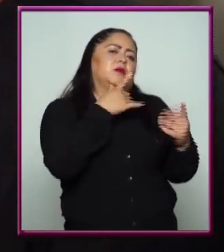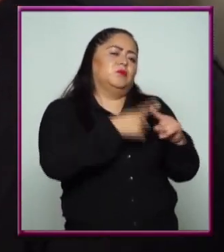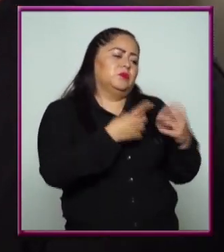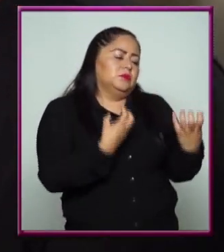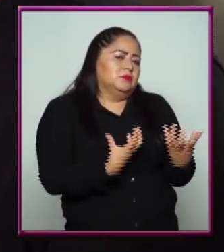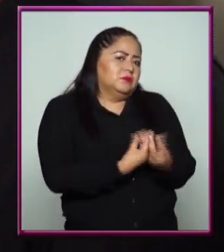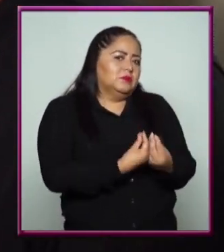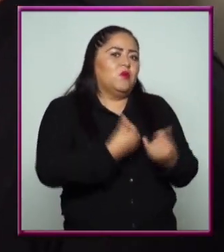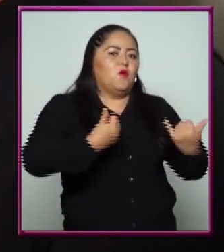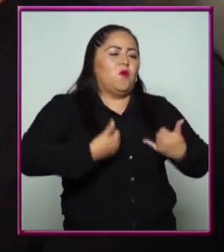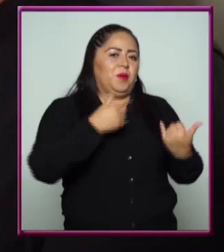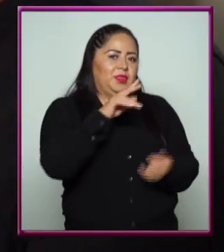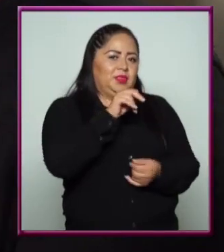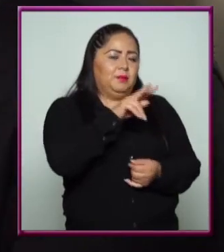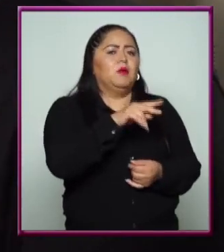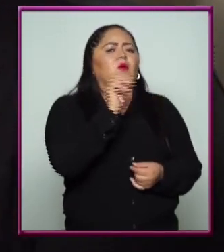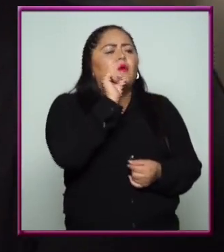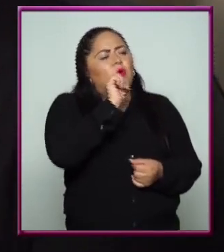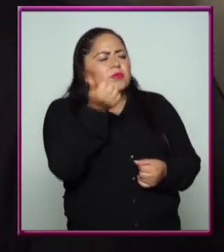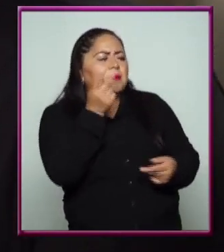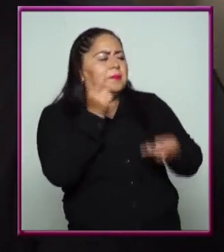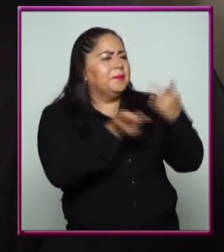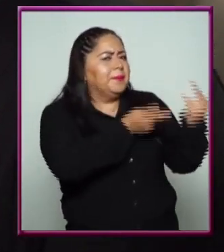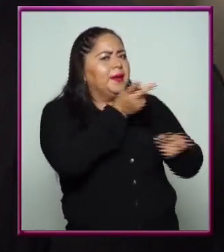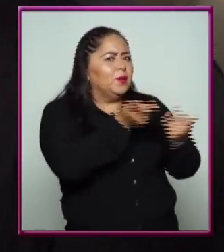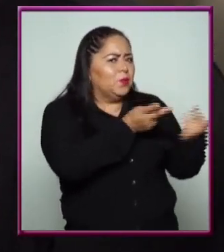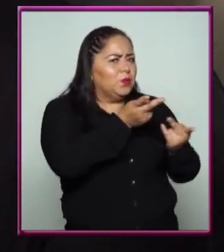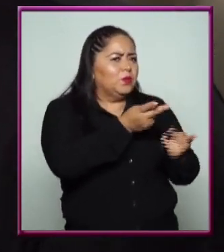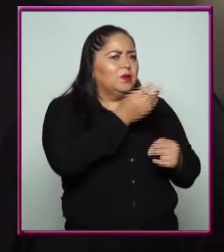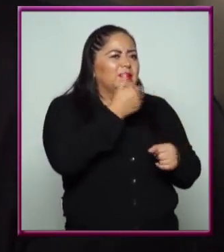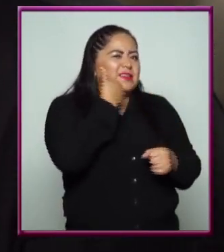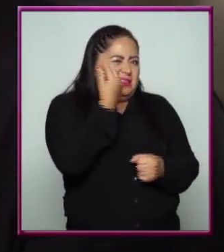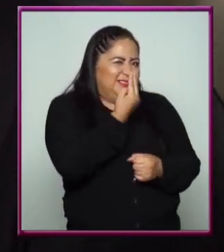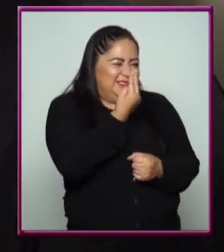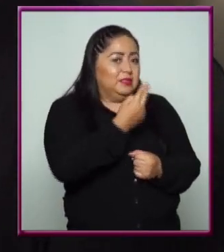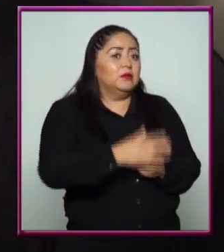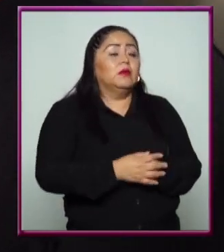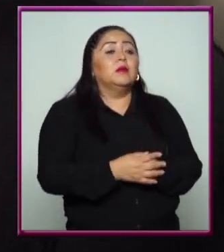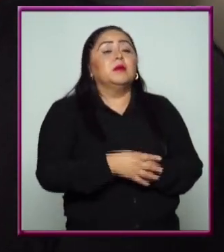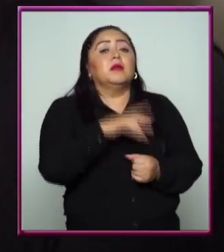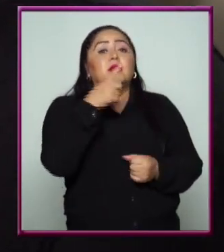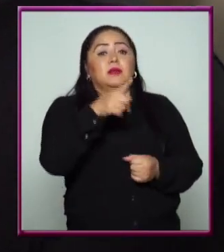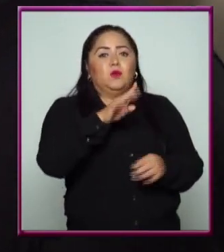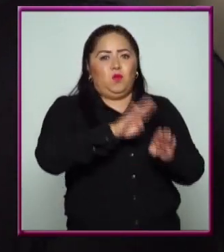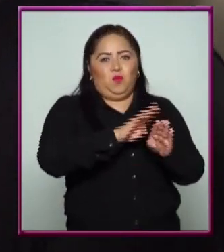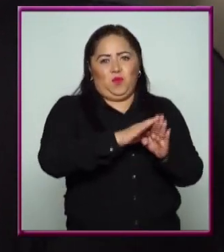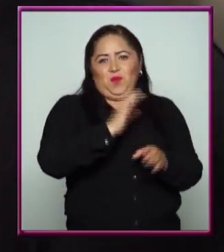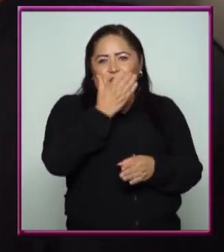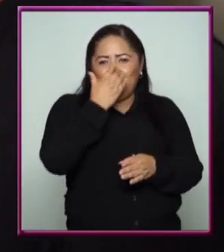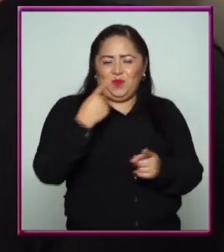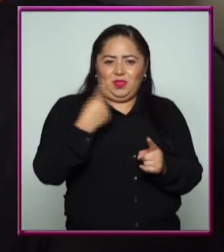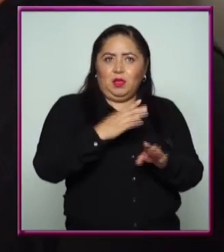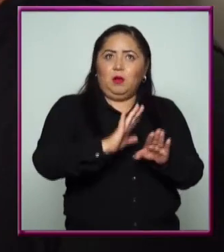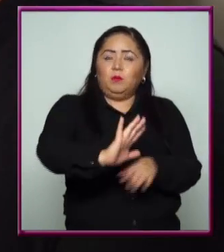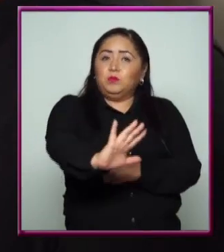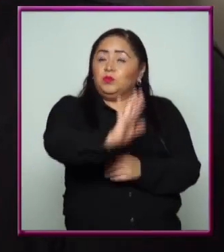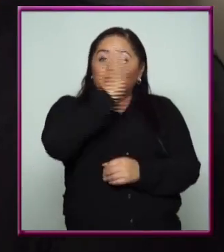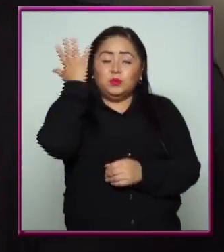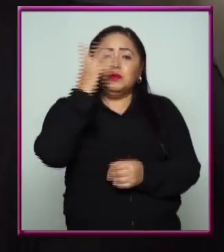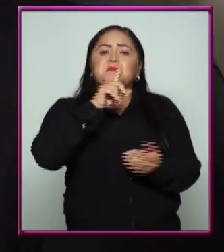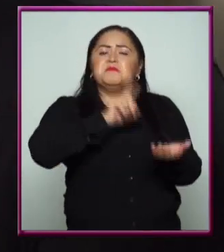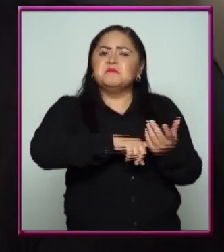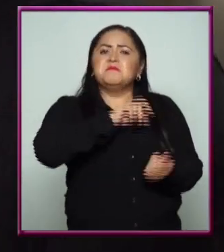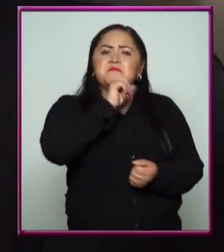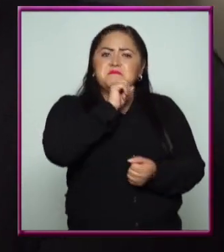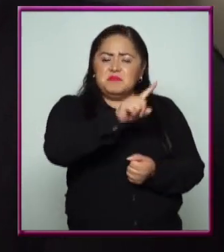con nosotros en Jóvenes en TV y tengo algunas otras preguntas que hacerle. En particular, la trayectoria y la velocidad, ¿tienen que